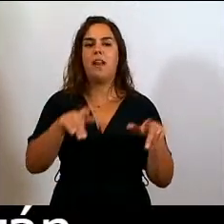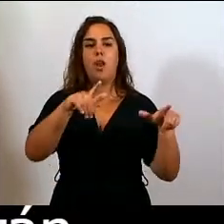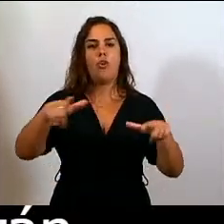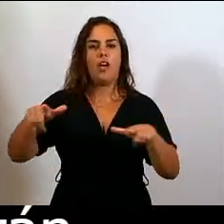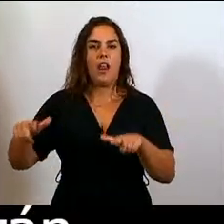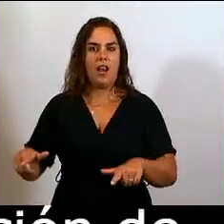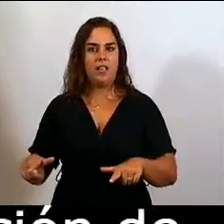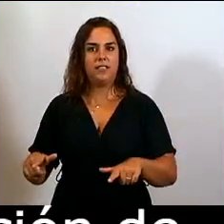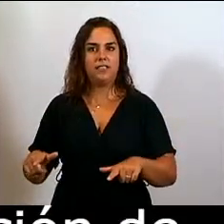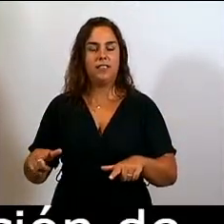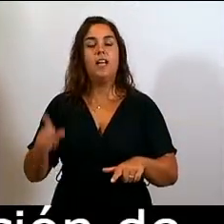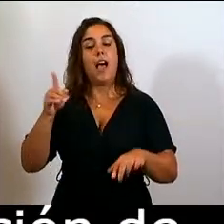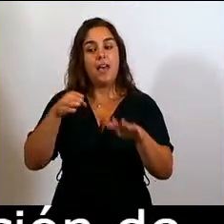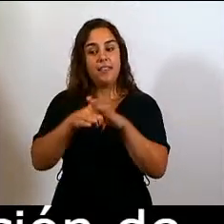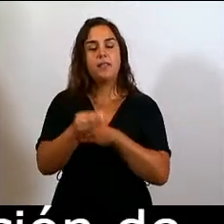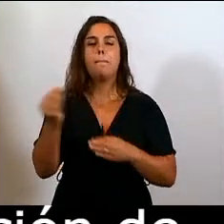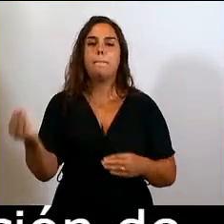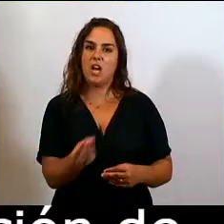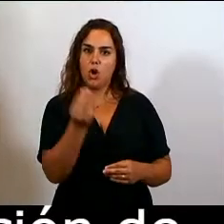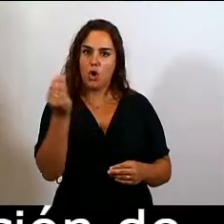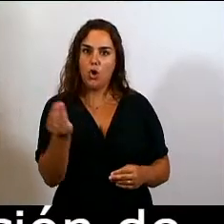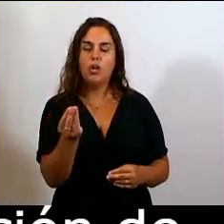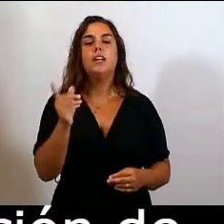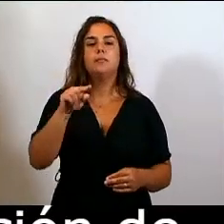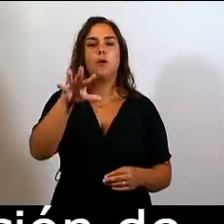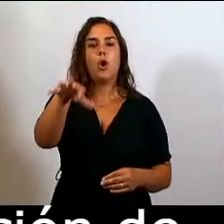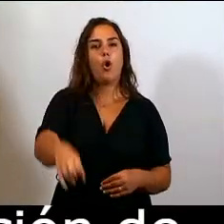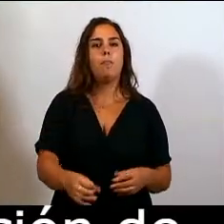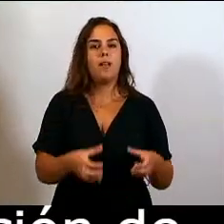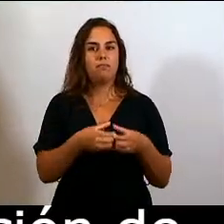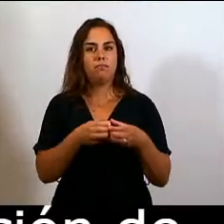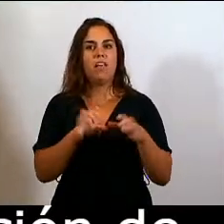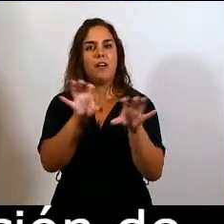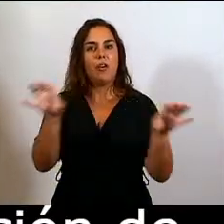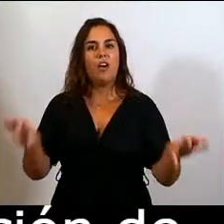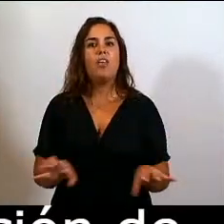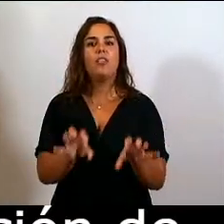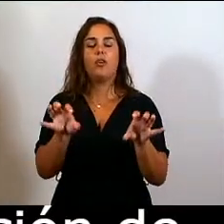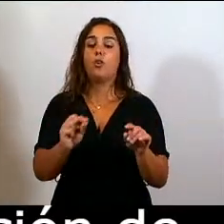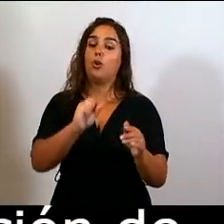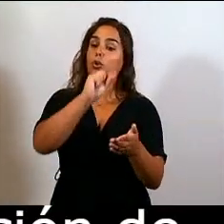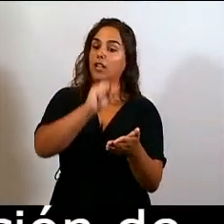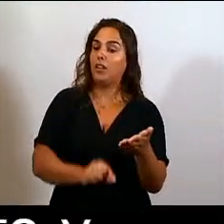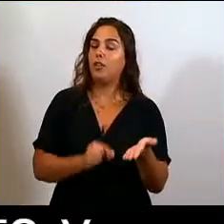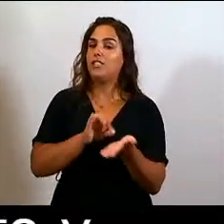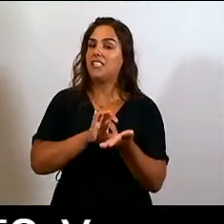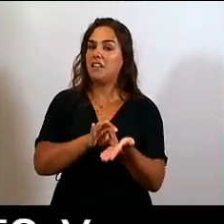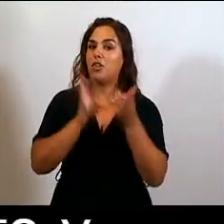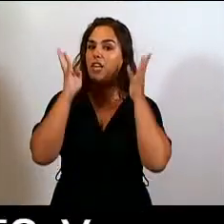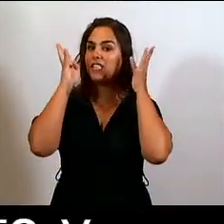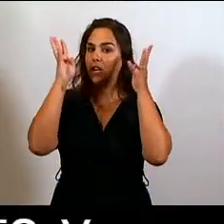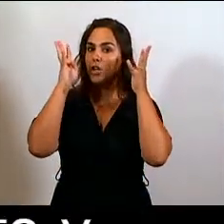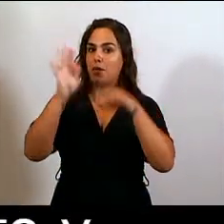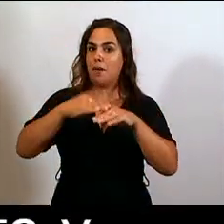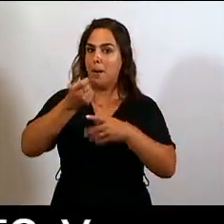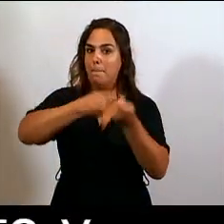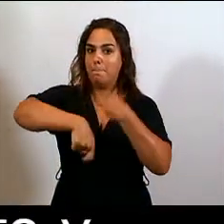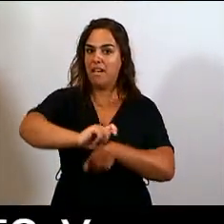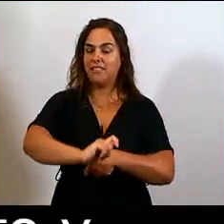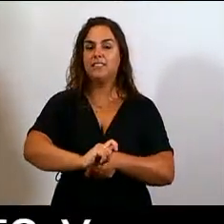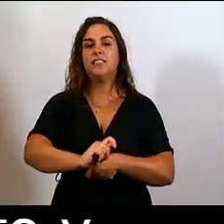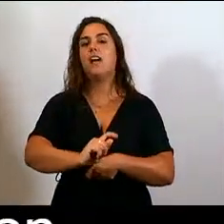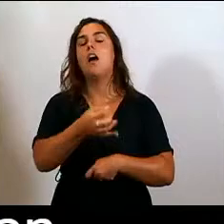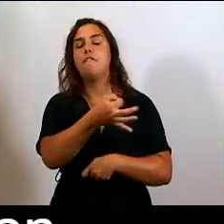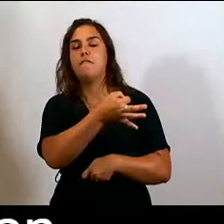mejora de accesibilidad, compra de equipamiento y decoración, contratación de servicios de asesoramiento en venta,